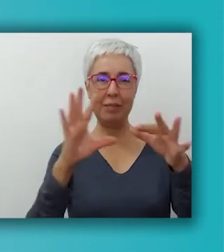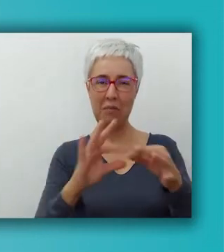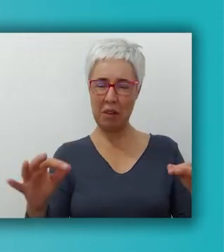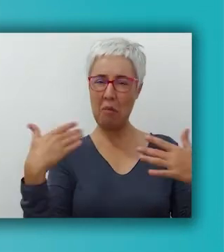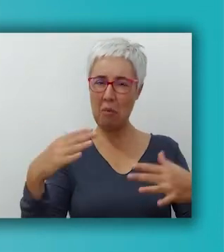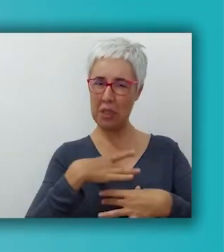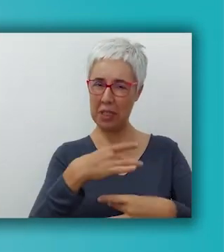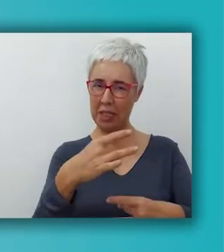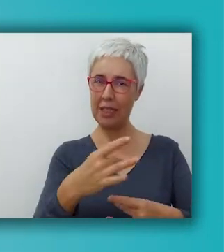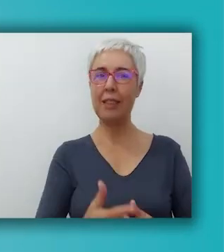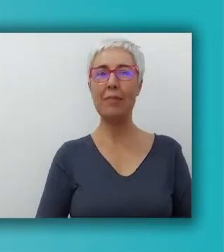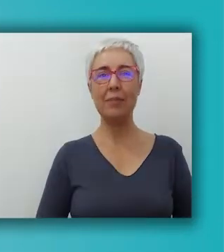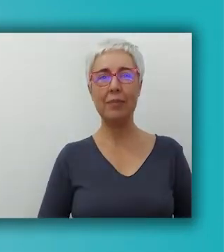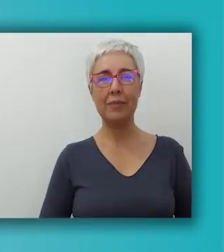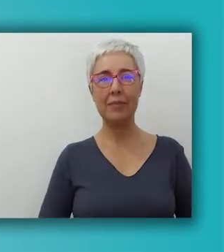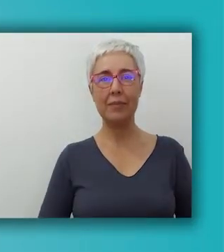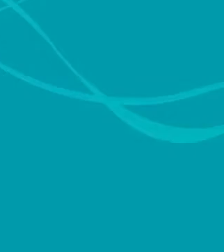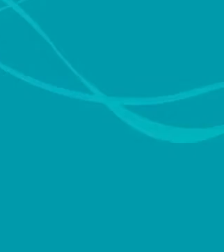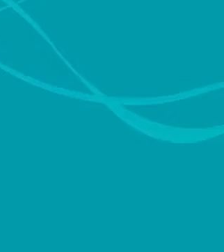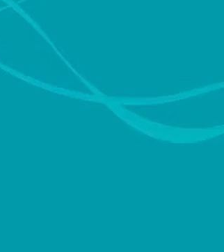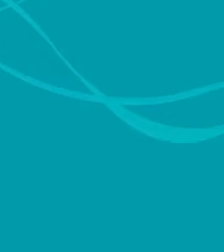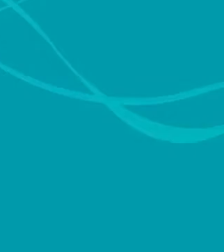y la verdad vale mucho la pena.